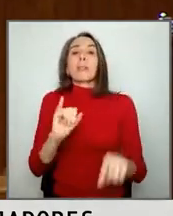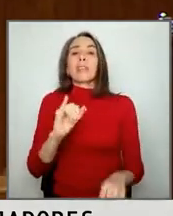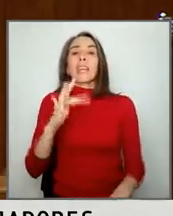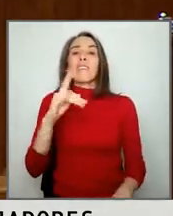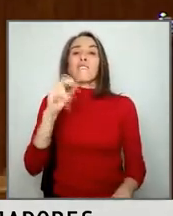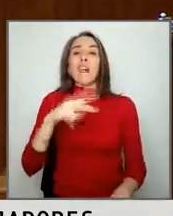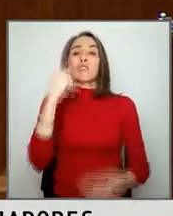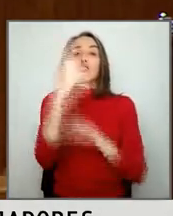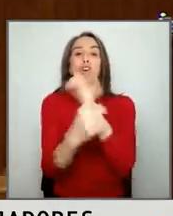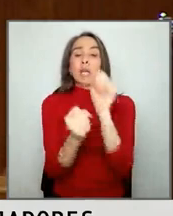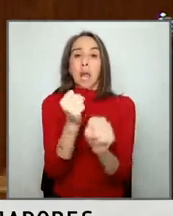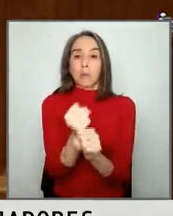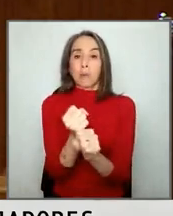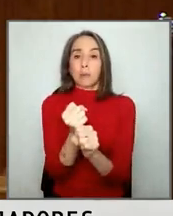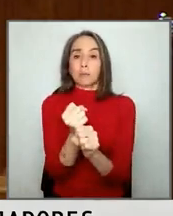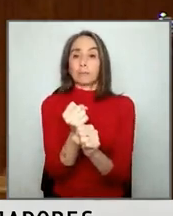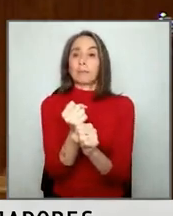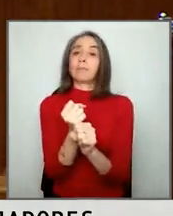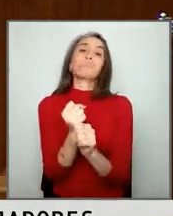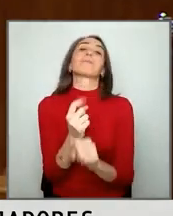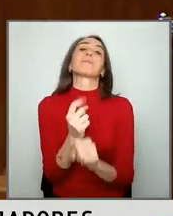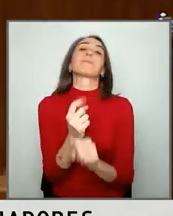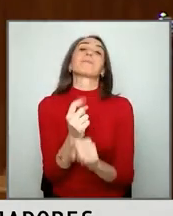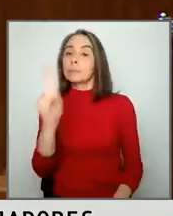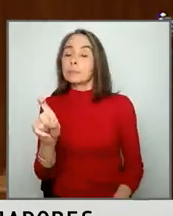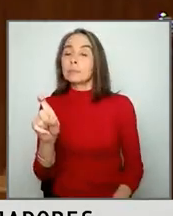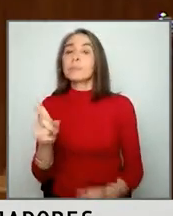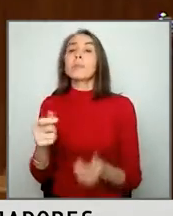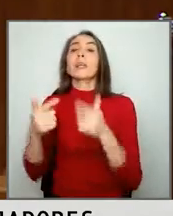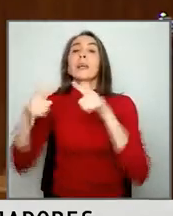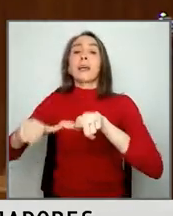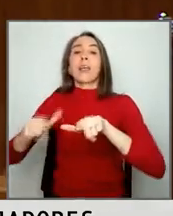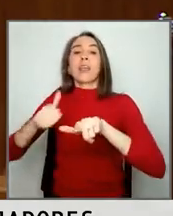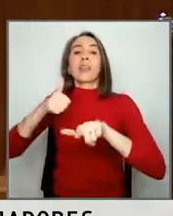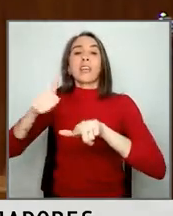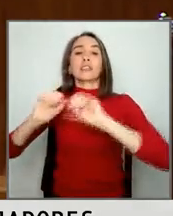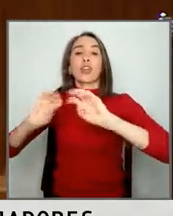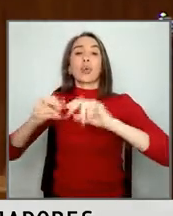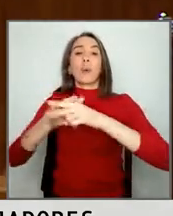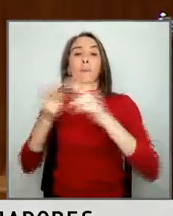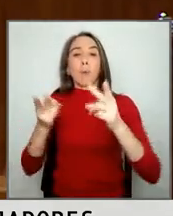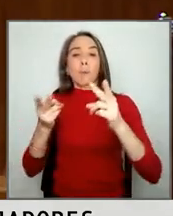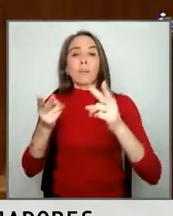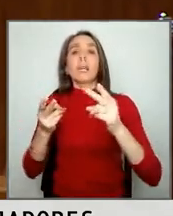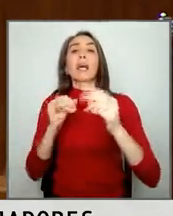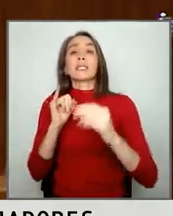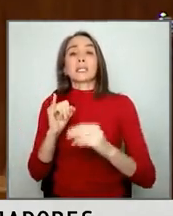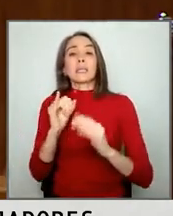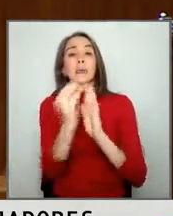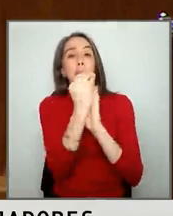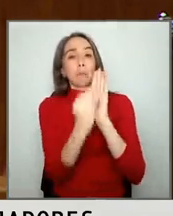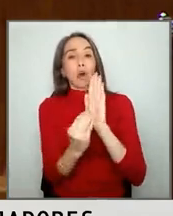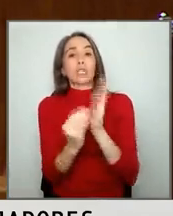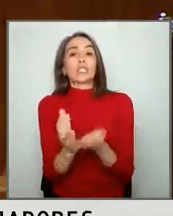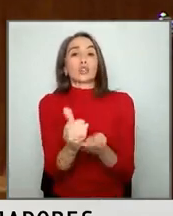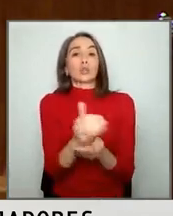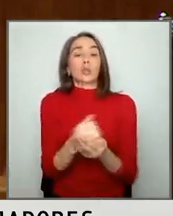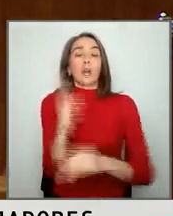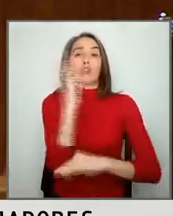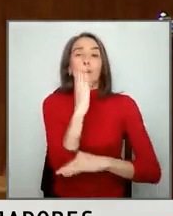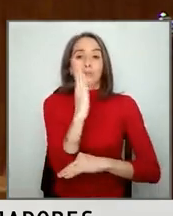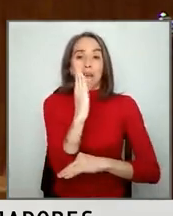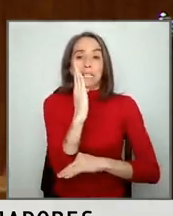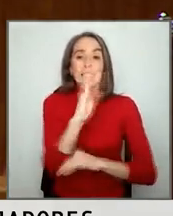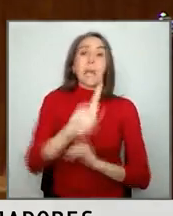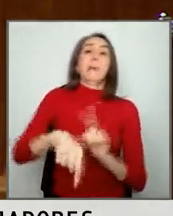indican que ante una consulta la dirección de Educación Pública sobre la procedencia de incorporar al sueldo base las designaciones de